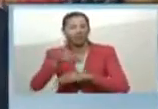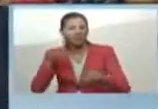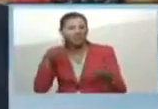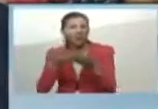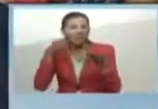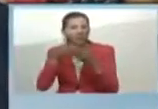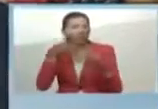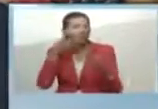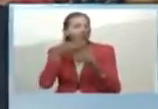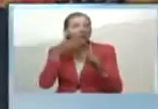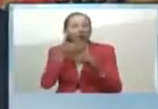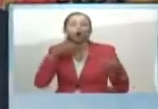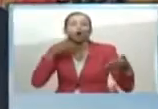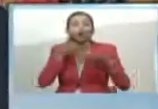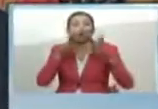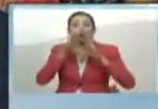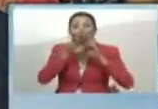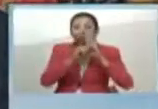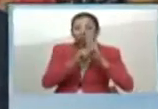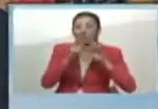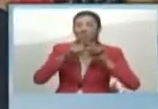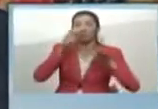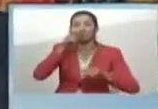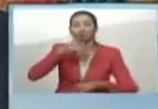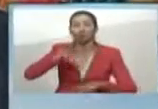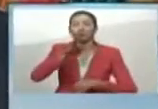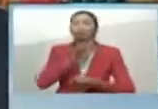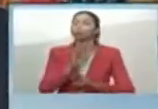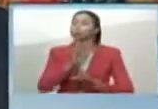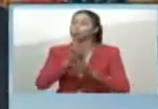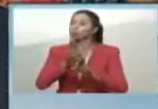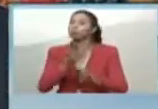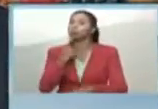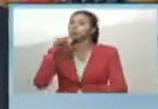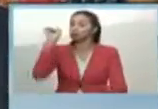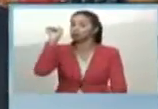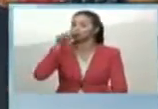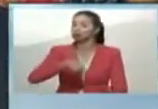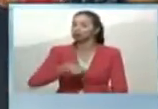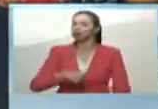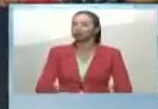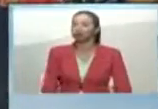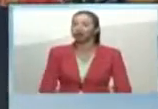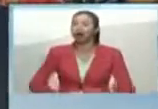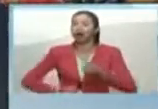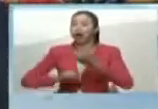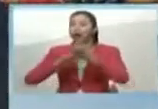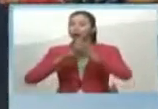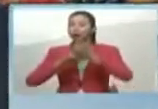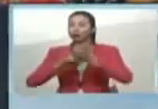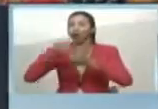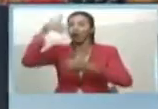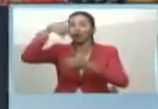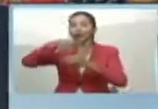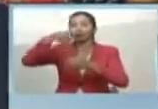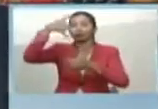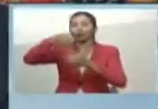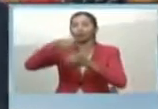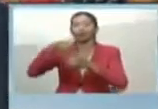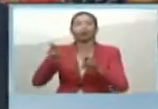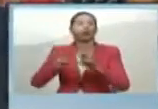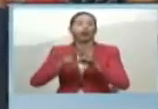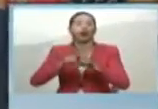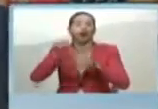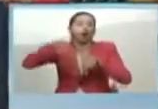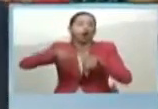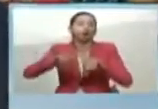mancilló, y el pueblo respondió con un sí, apoyándola y votando por ella un día como hoy,